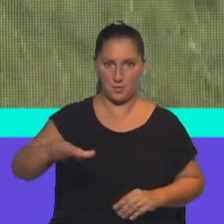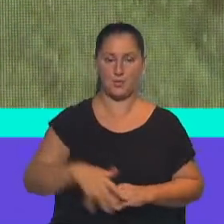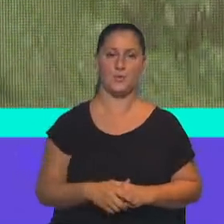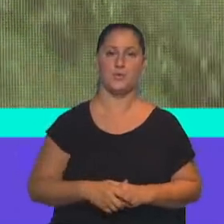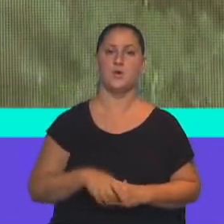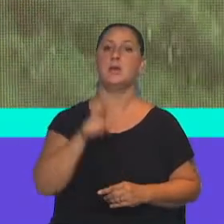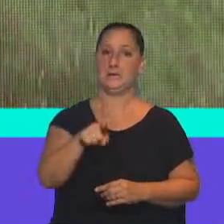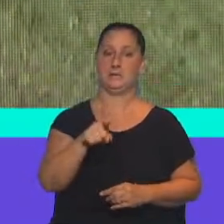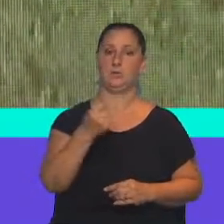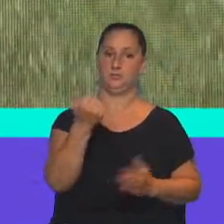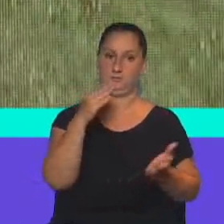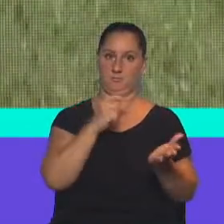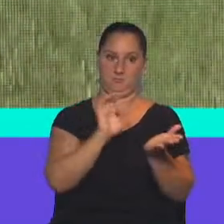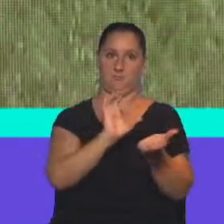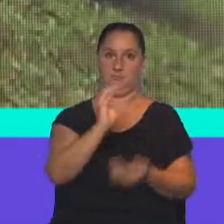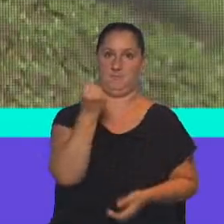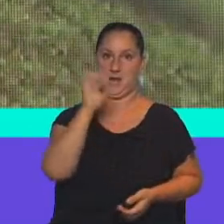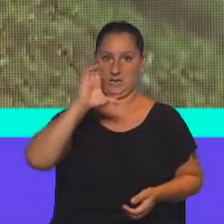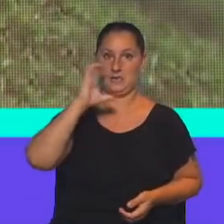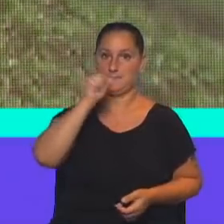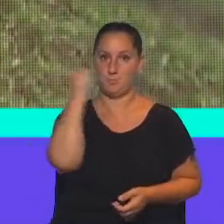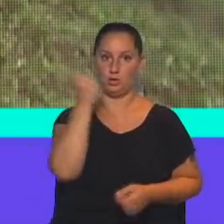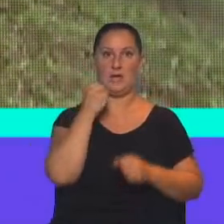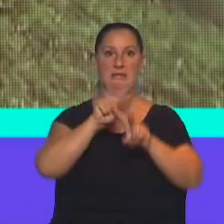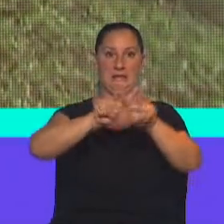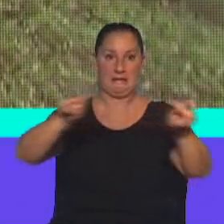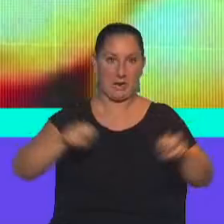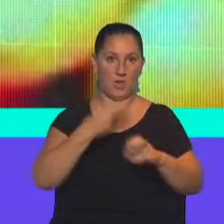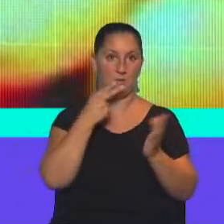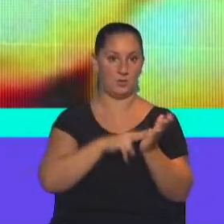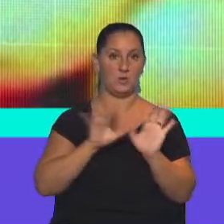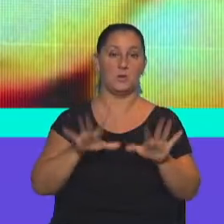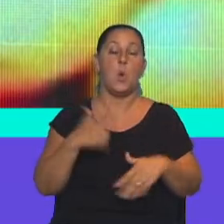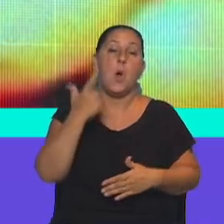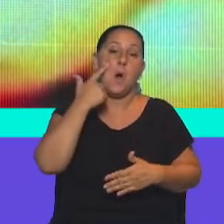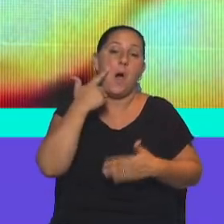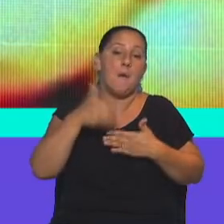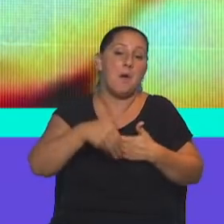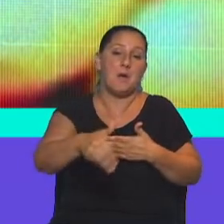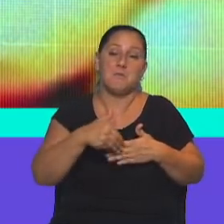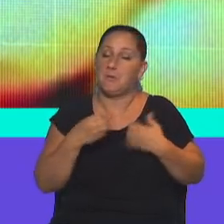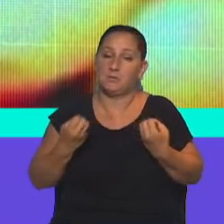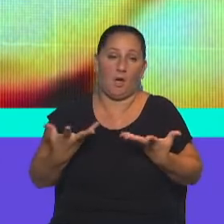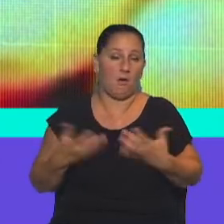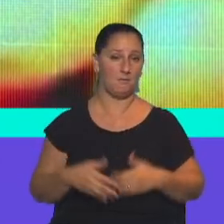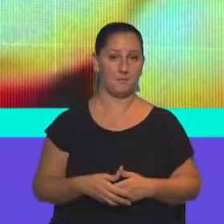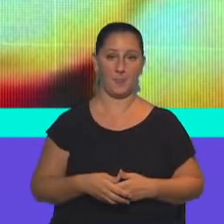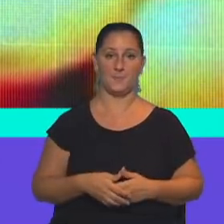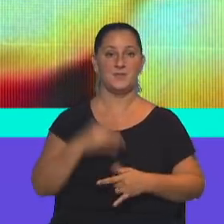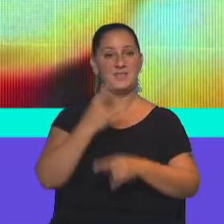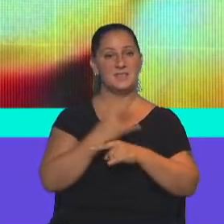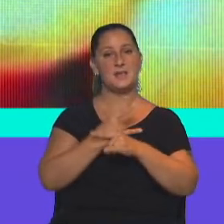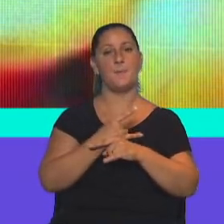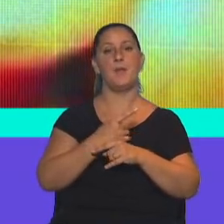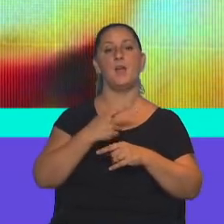es muy importante para el Estado Nacional recaudar esas retenciones. Bueno, habrá que ver qué pasa. Lo claro es que, bueno, siempre ha estado en contra la